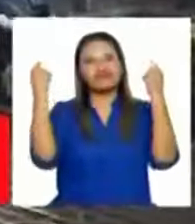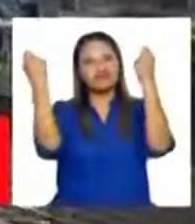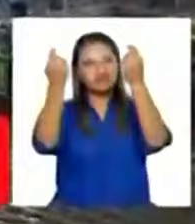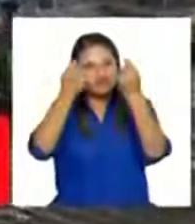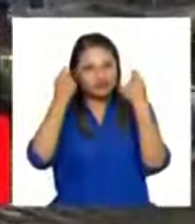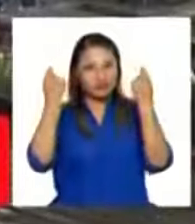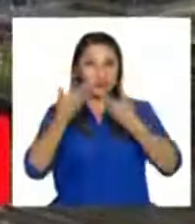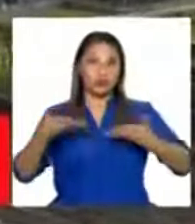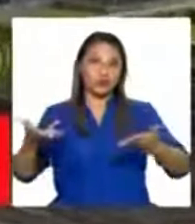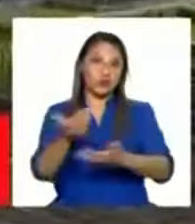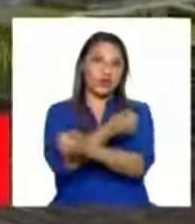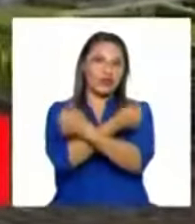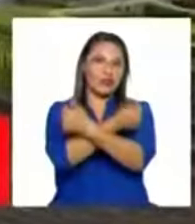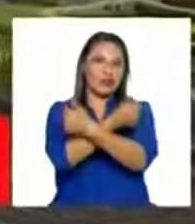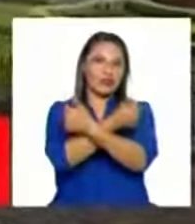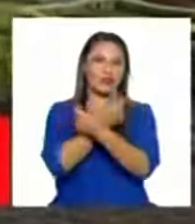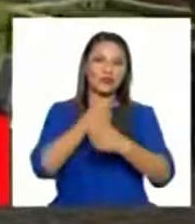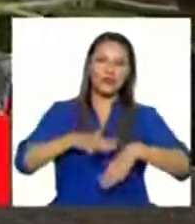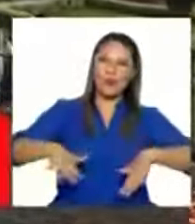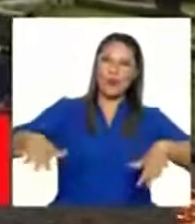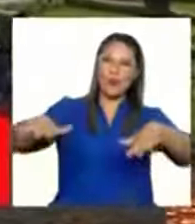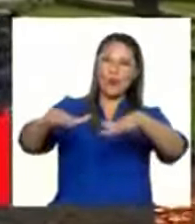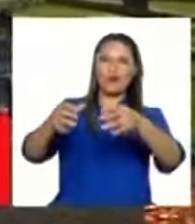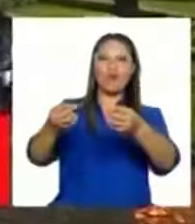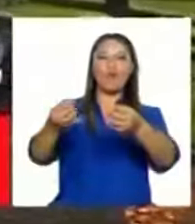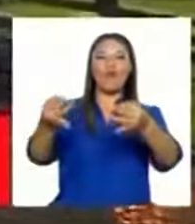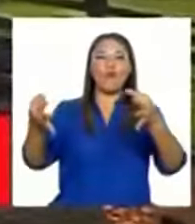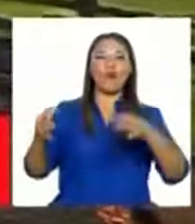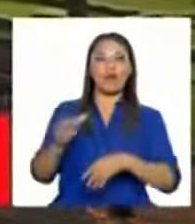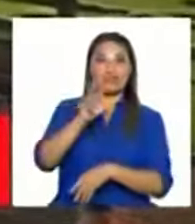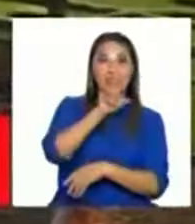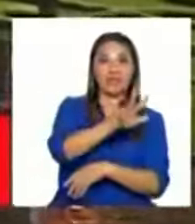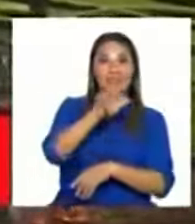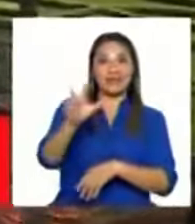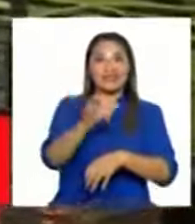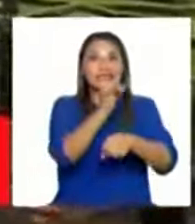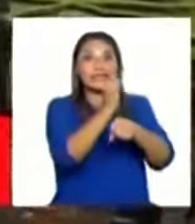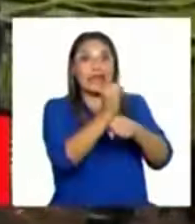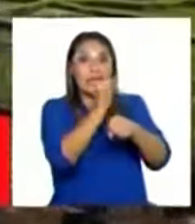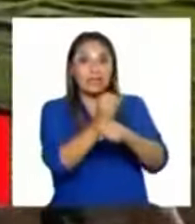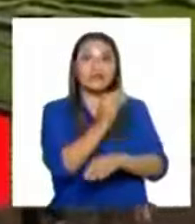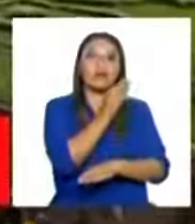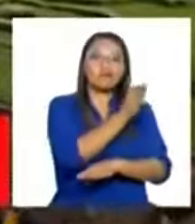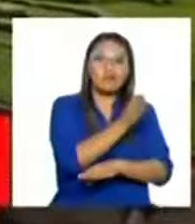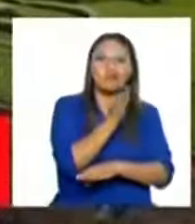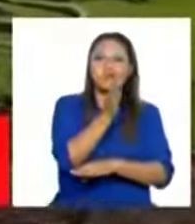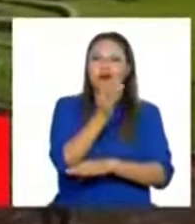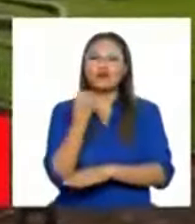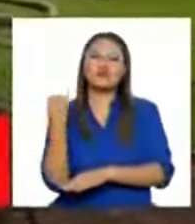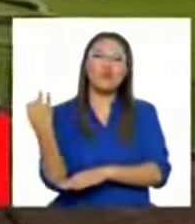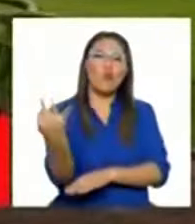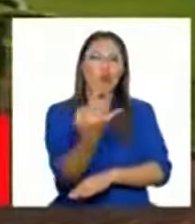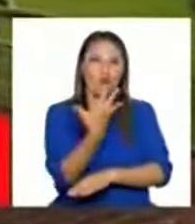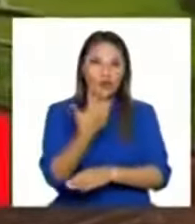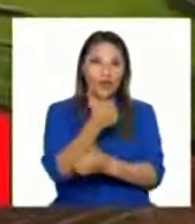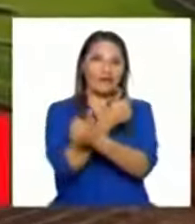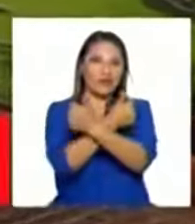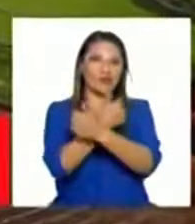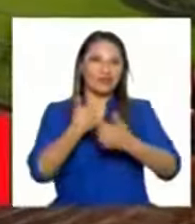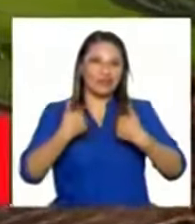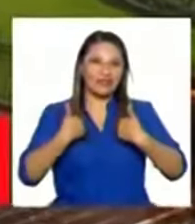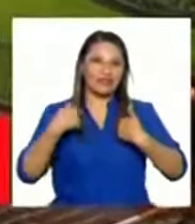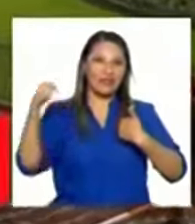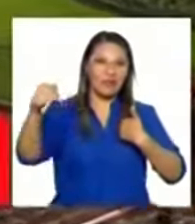celebrar en Ayacucho, la ciudad de las 33 iglesias. Hoy día lo que hemos visto pues ha sido la misa